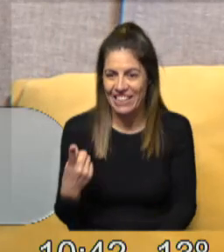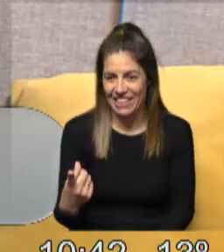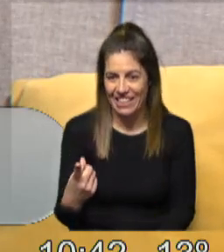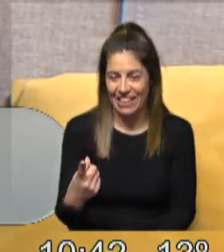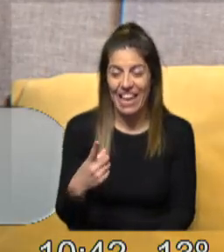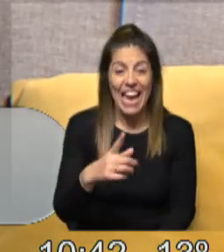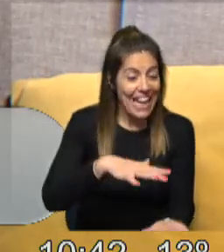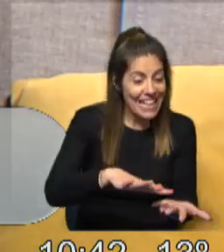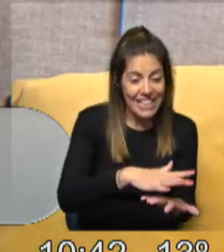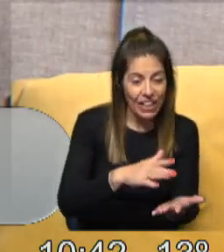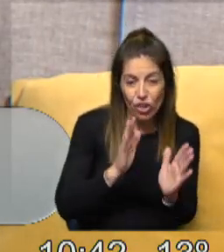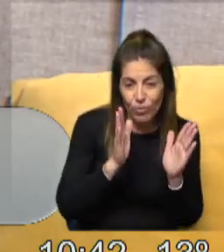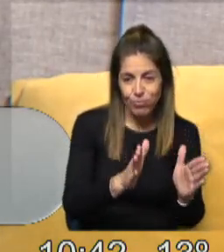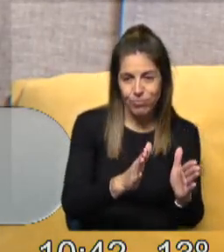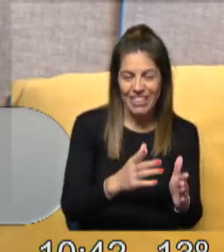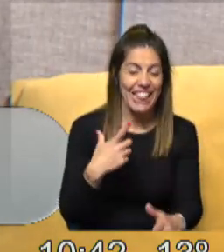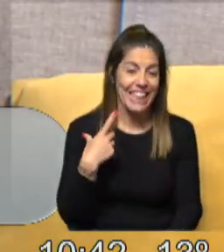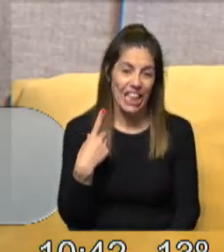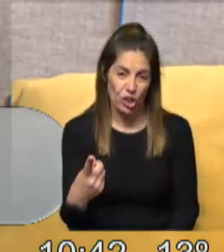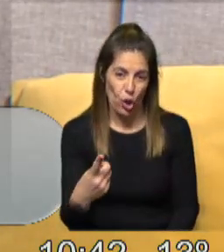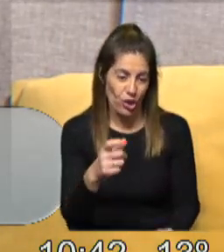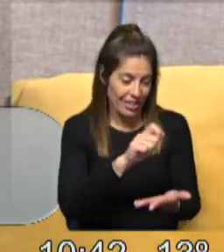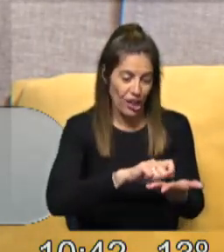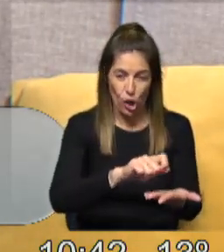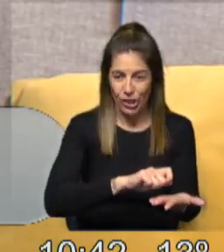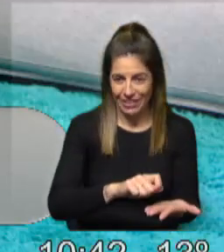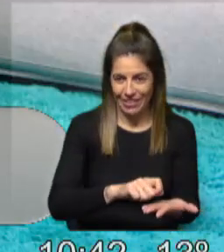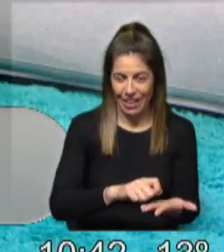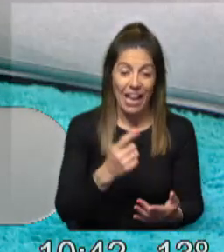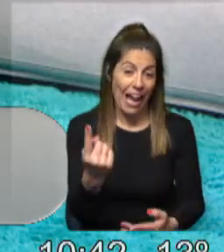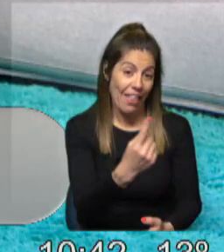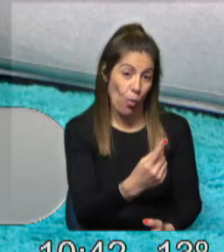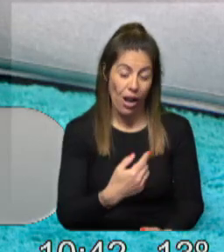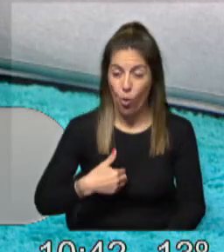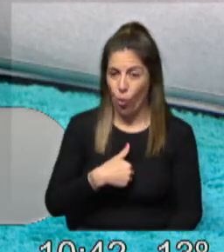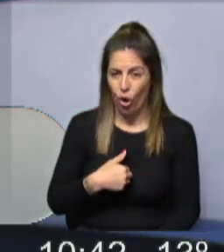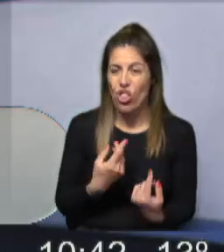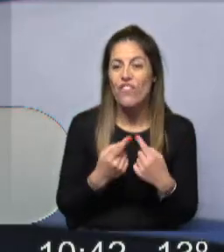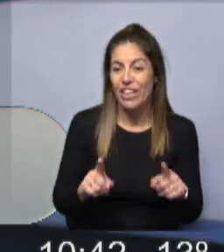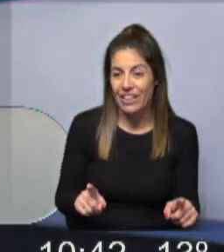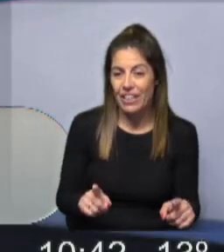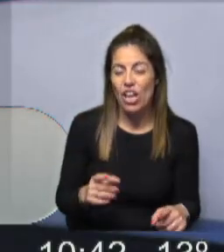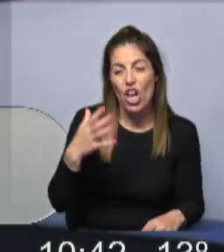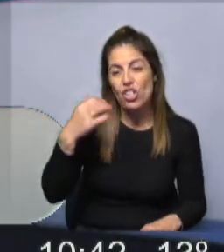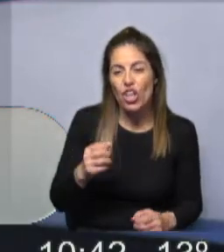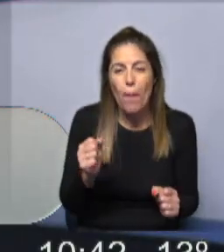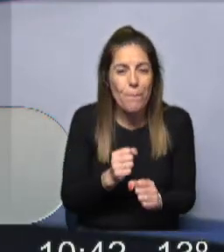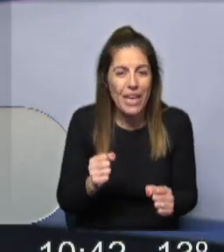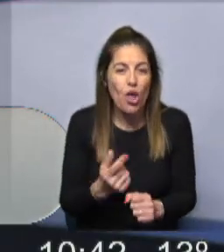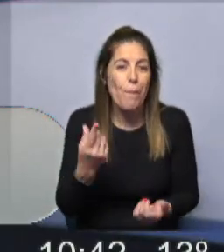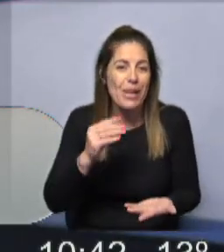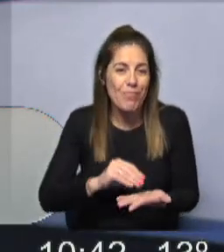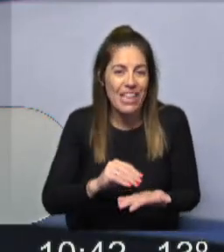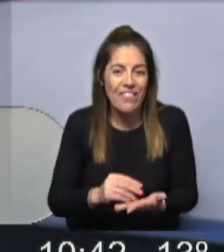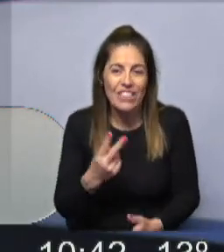ese territorio tiene que ser del director, del guionista, etc. Cada cual cumple su rol. Yo creo que les da un poco de miedo porque es la primera vez, creo, que hay